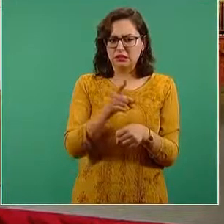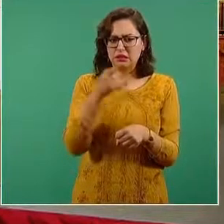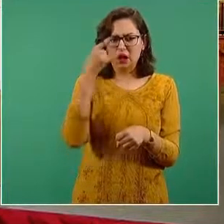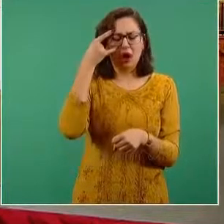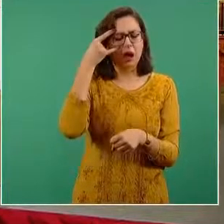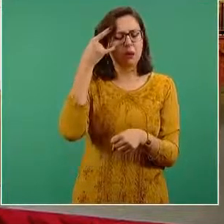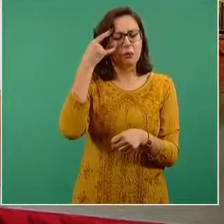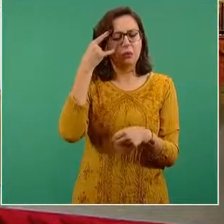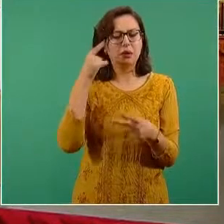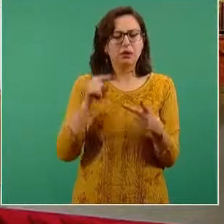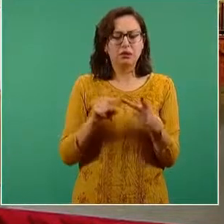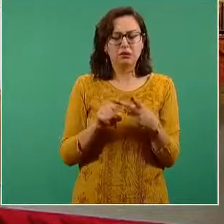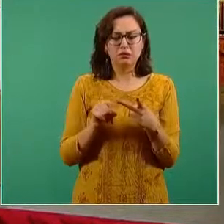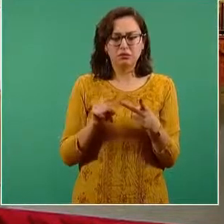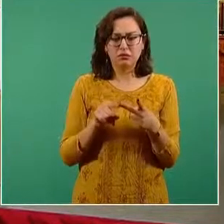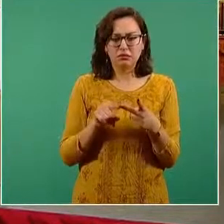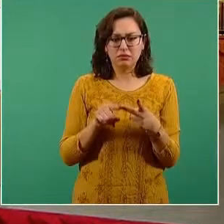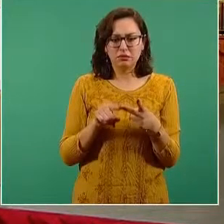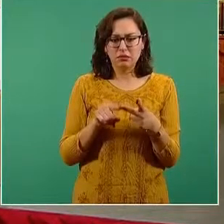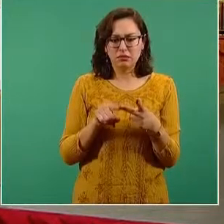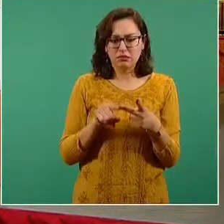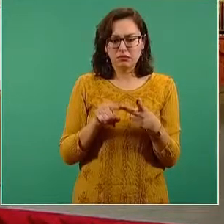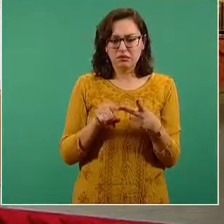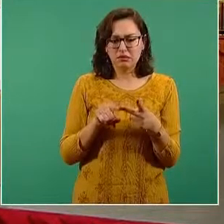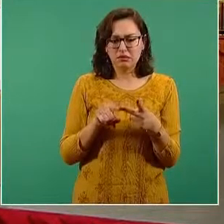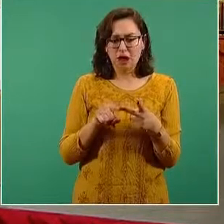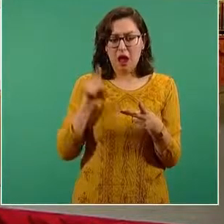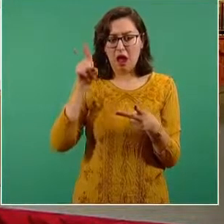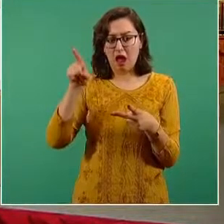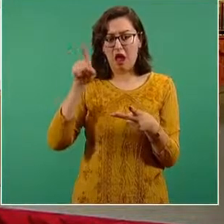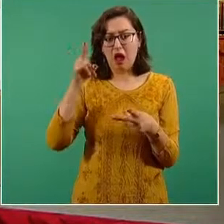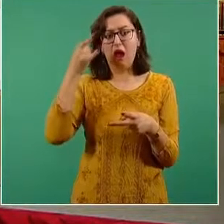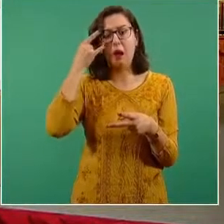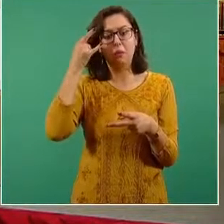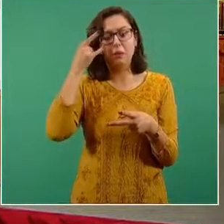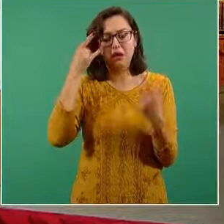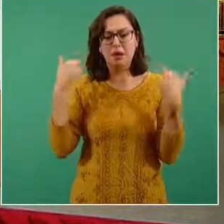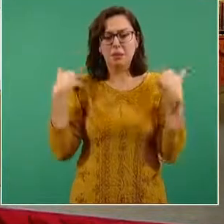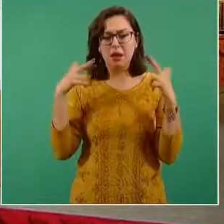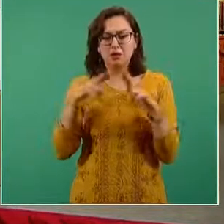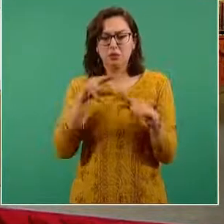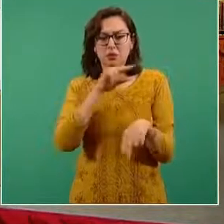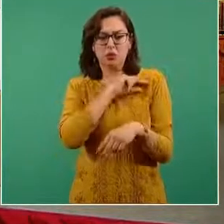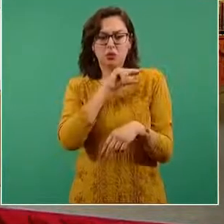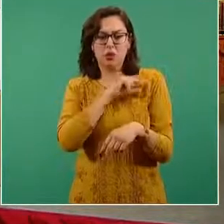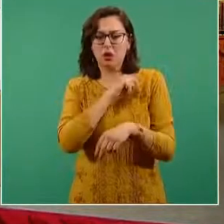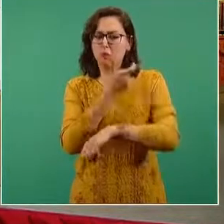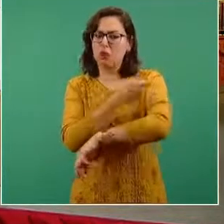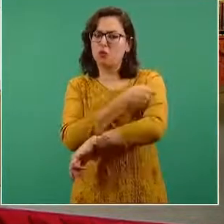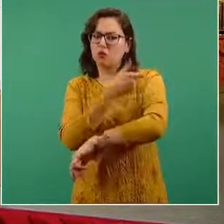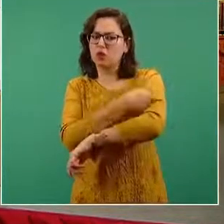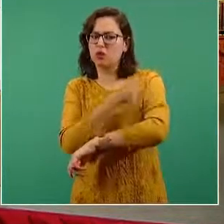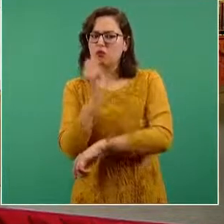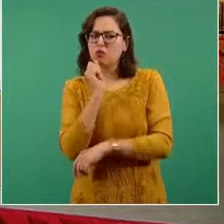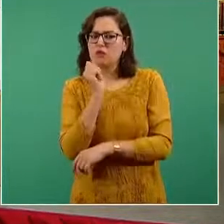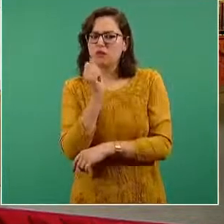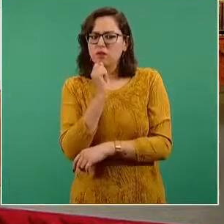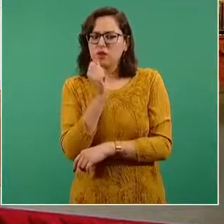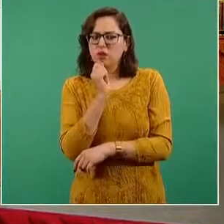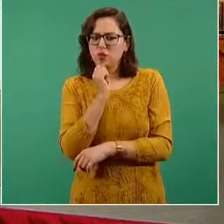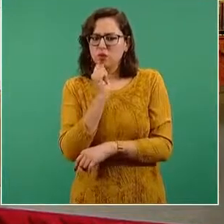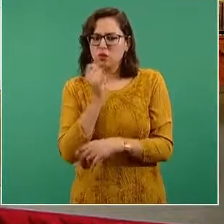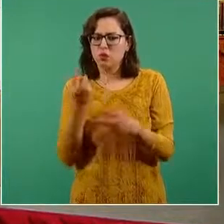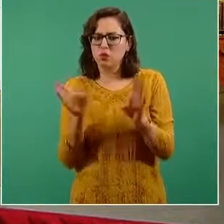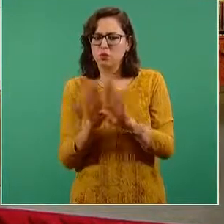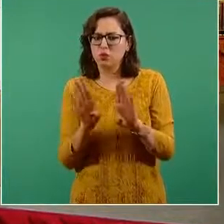Hay varios maestros de instituciones privadas que nos han señalado que no han sido vacunados y temen que no se les vacune, ¿no? Entonces, a ver cómo se va a avanzar